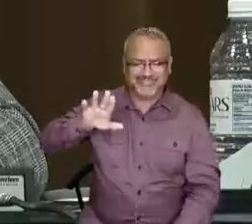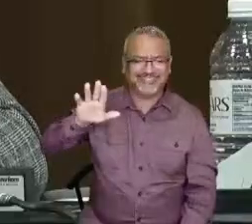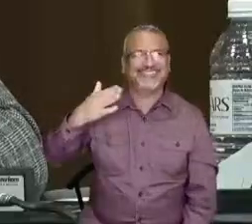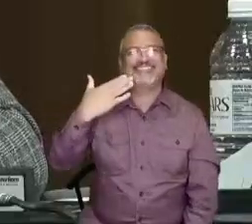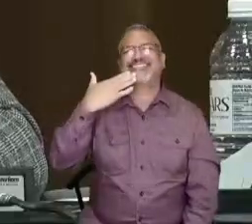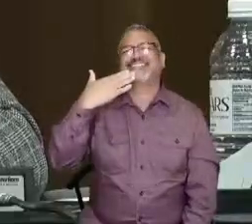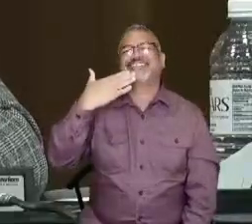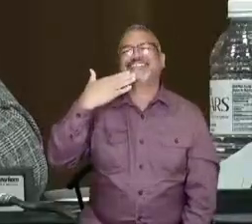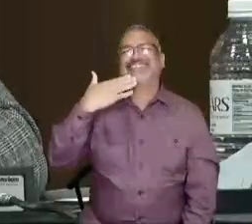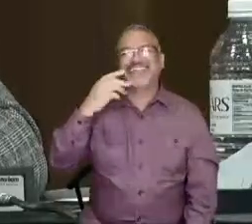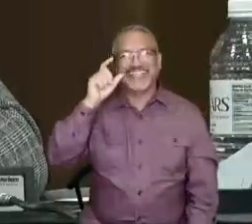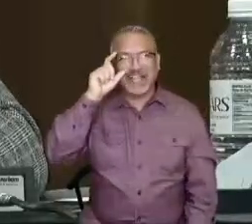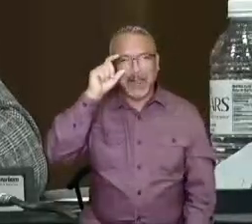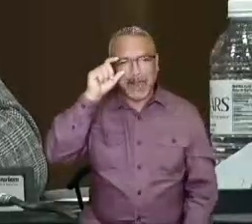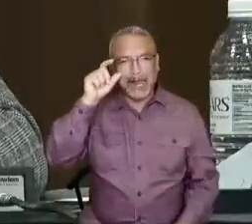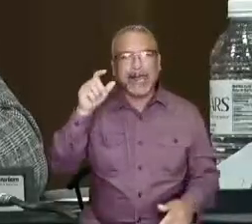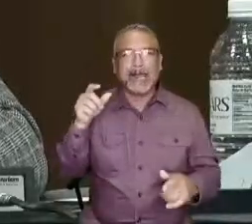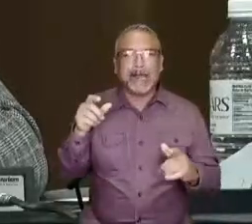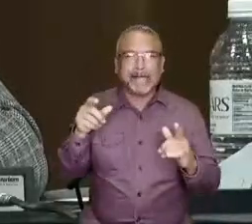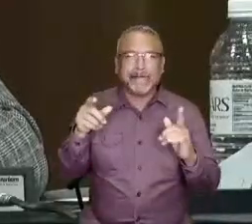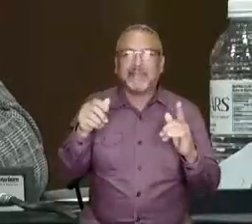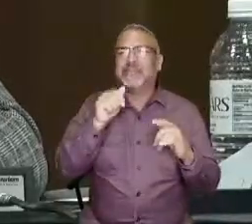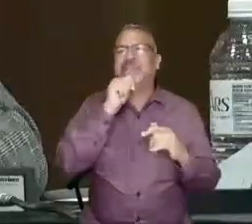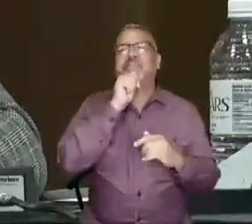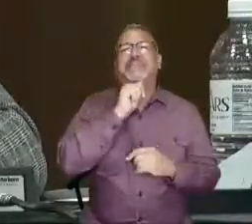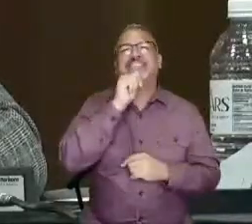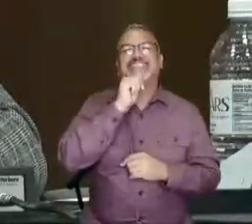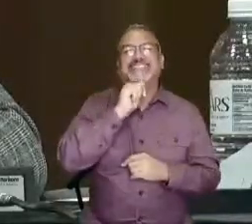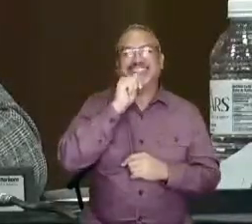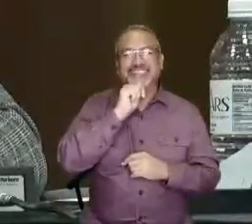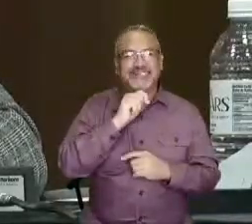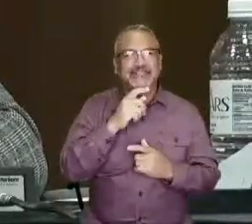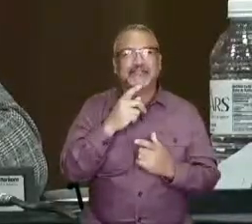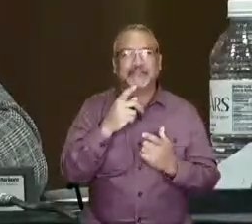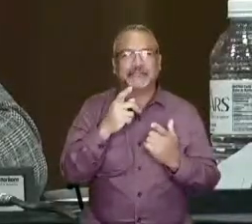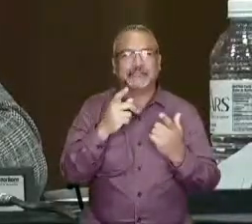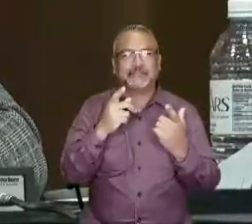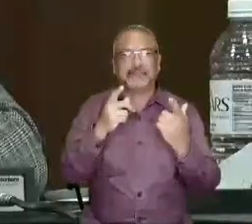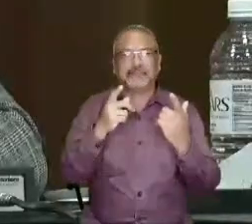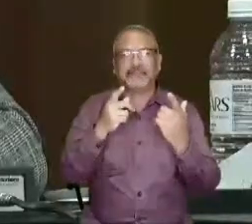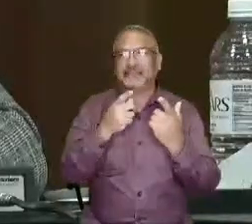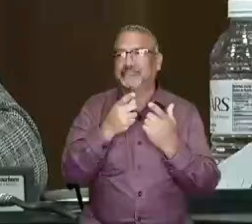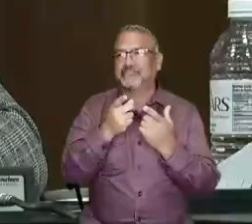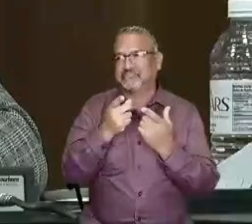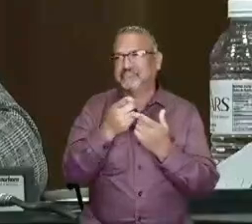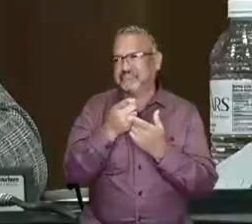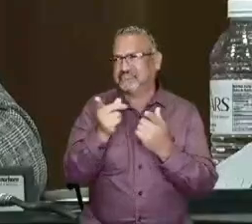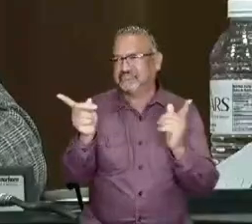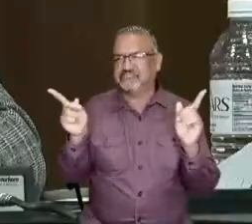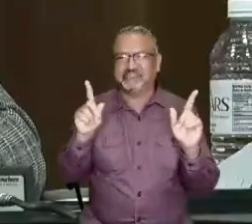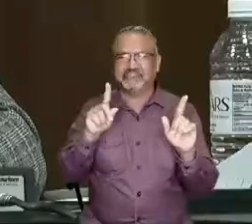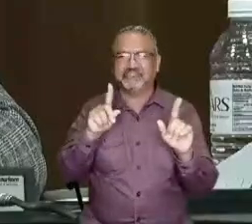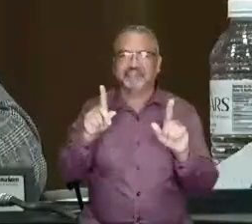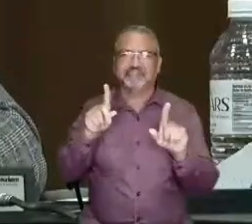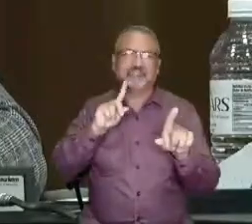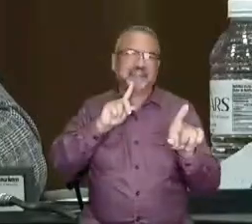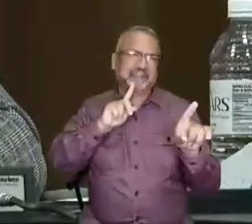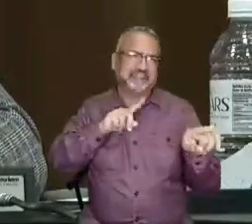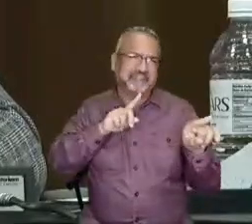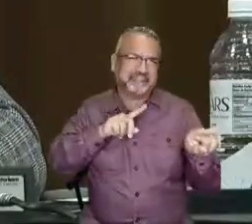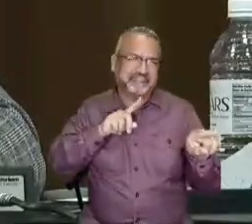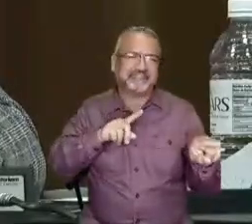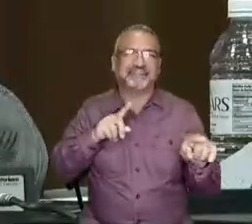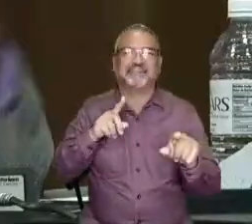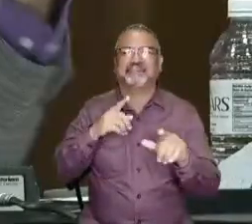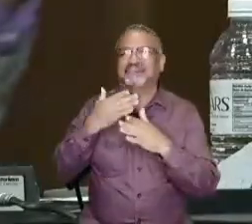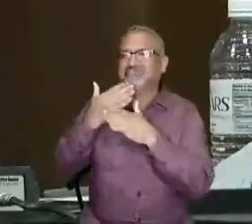todos ustedes la paciencia eh del haber contestado todas las preguntas compartir toda la